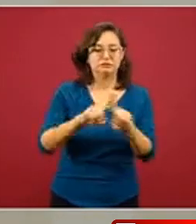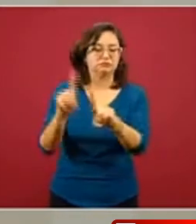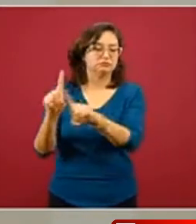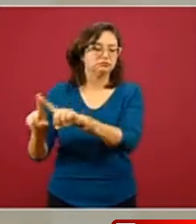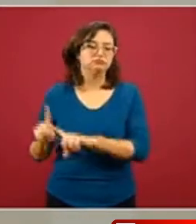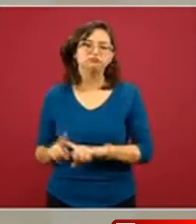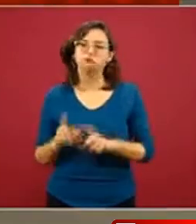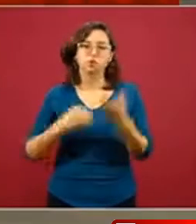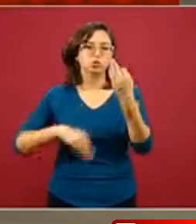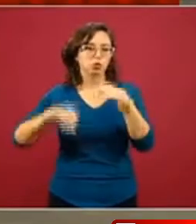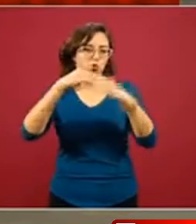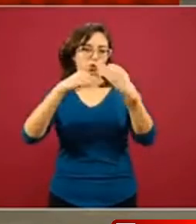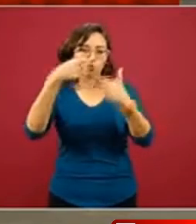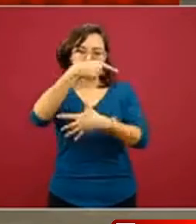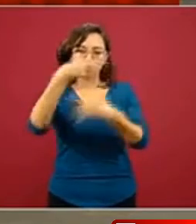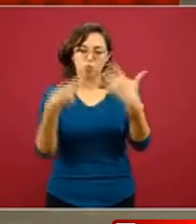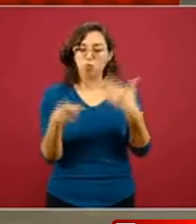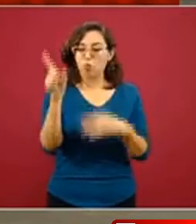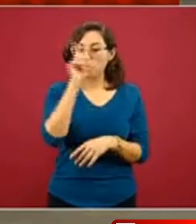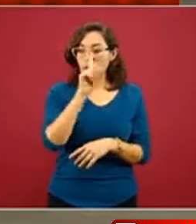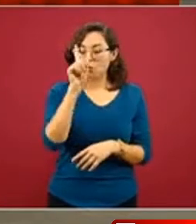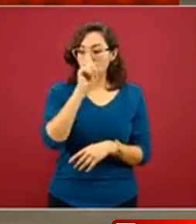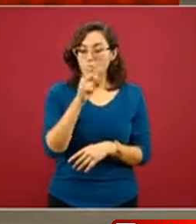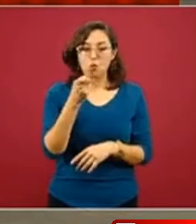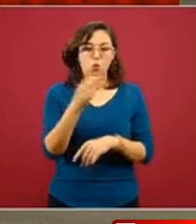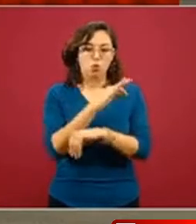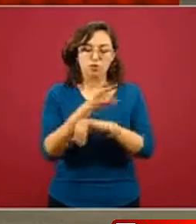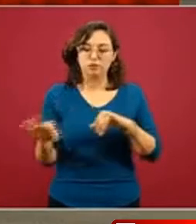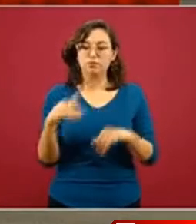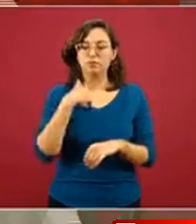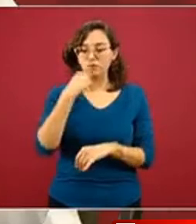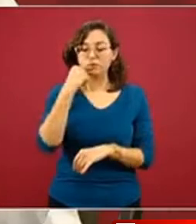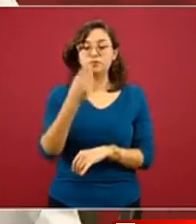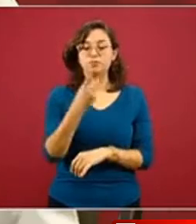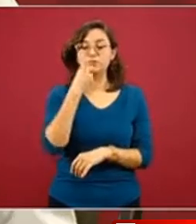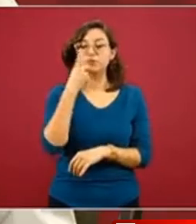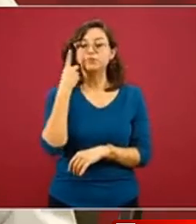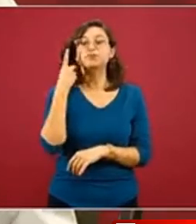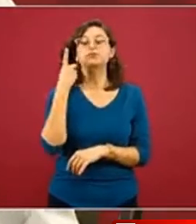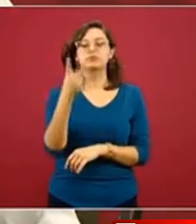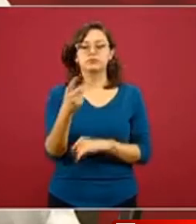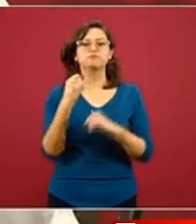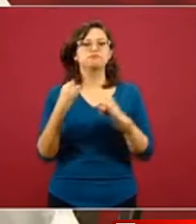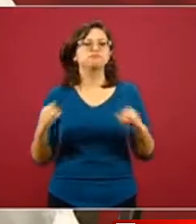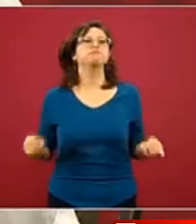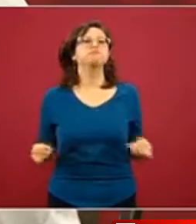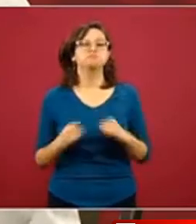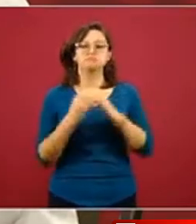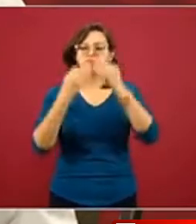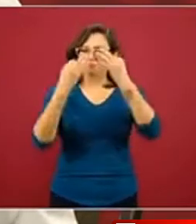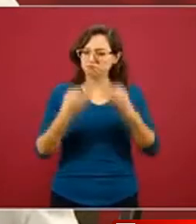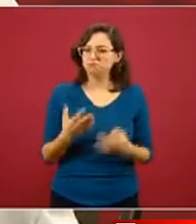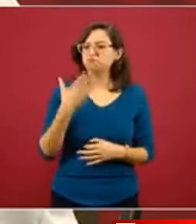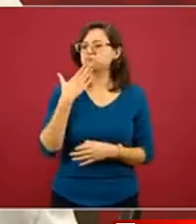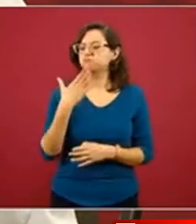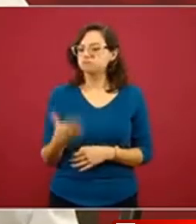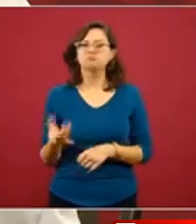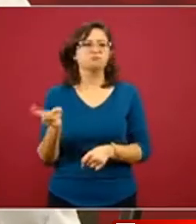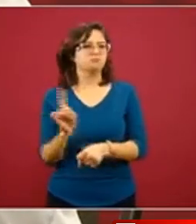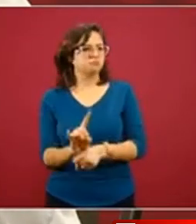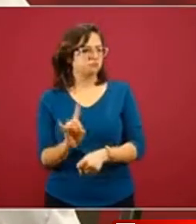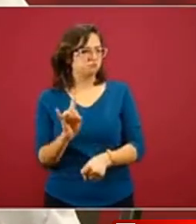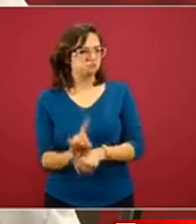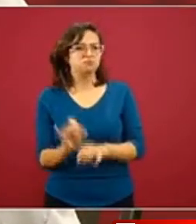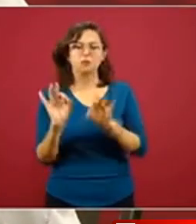Entonces yo quisiera cerrar esto. Está bien, las instituciones lo hacemos muy bien, los